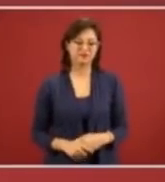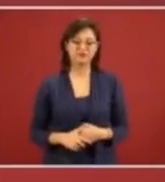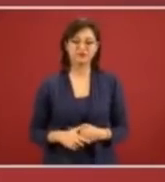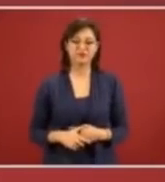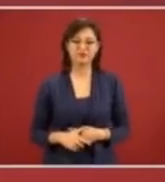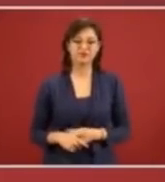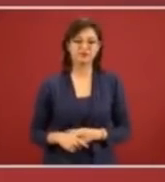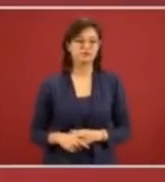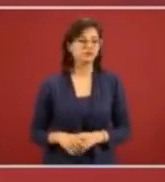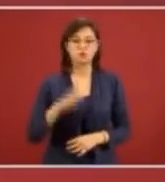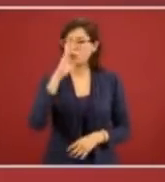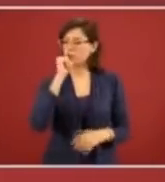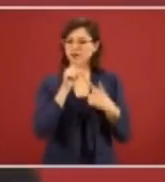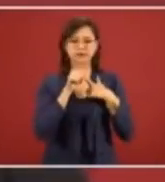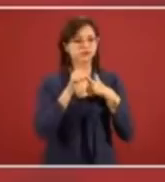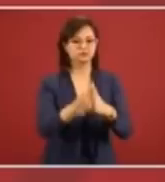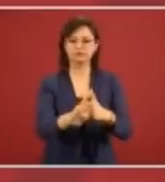Eso no se puede